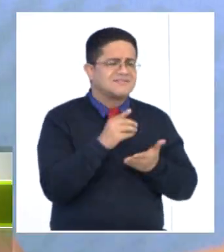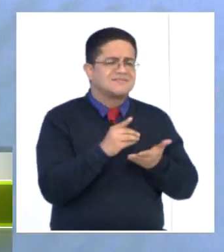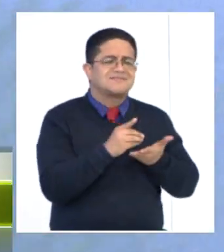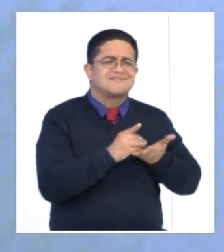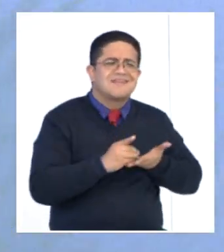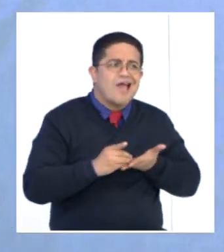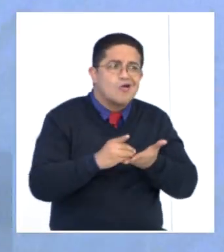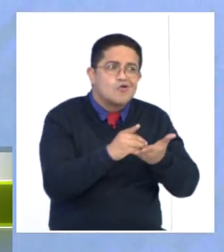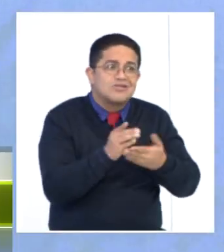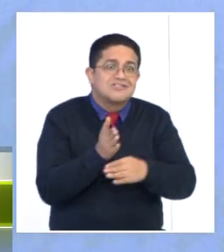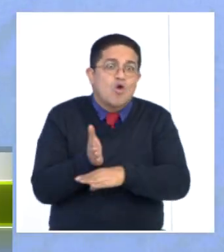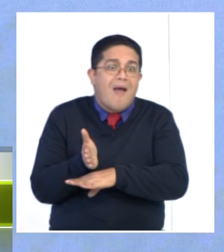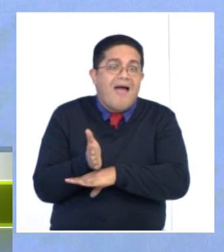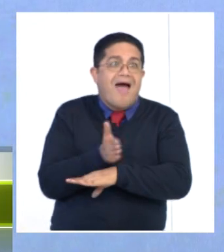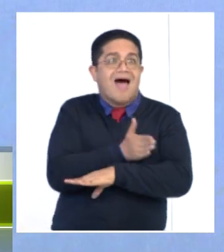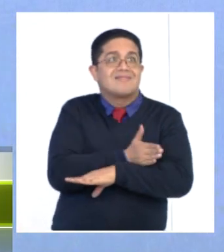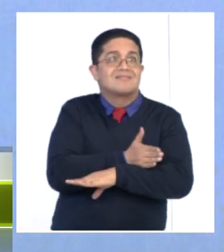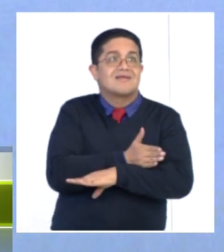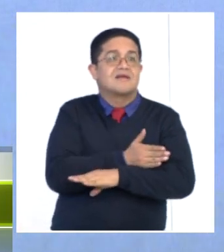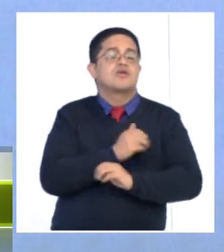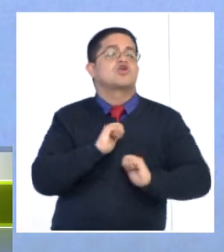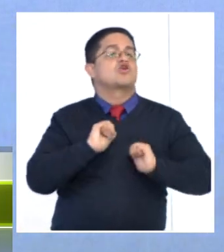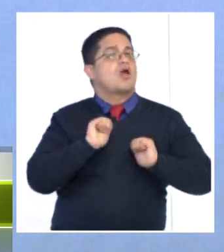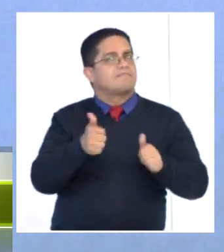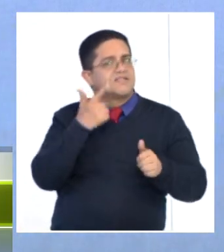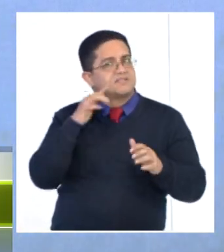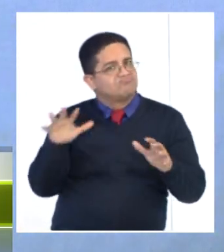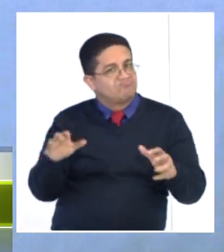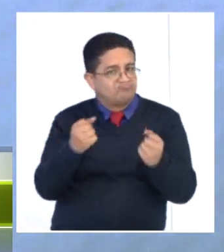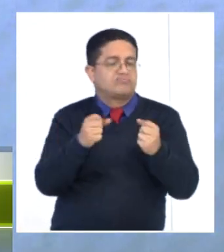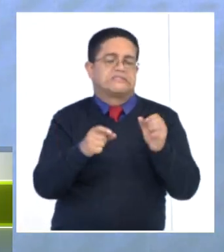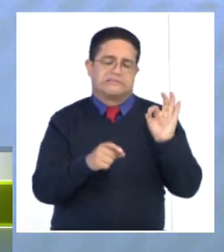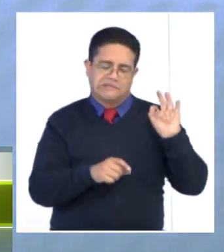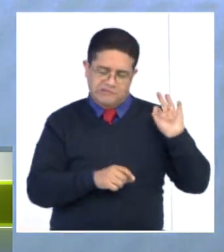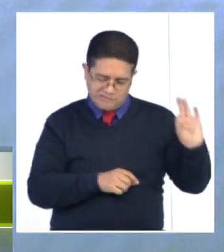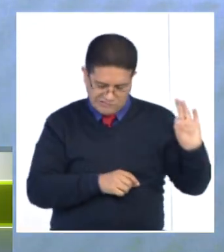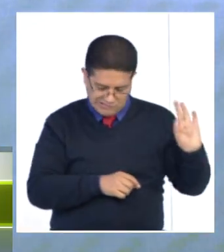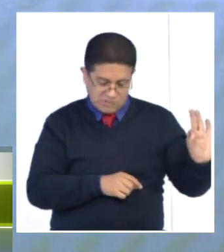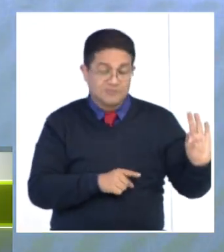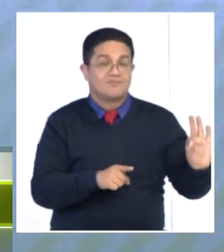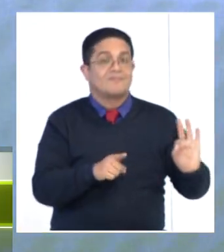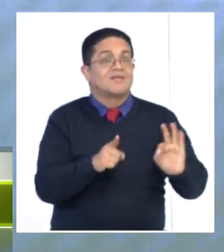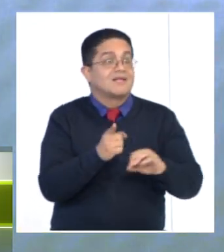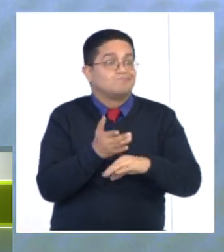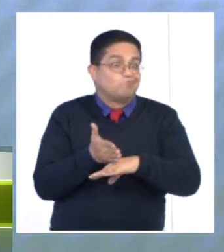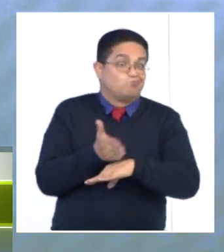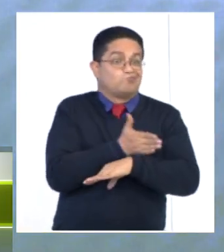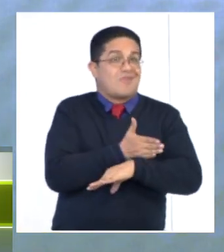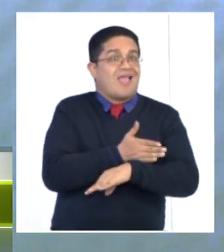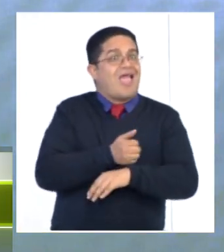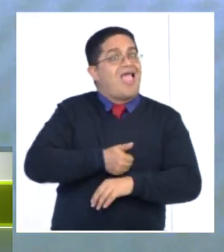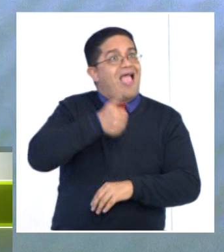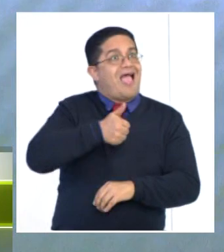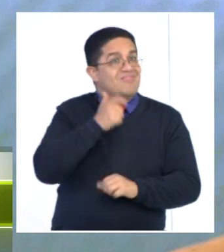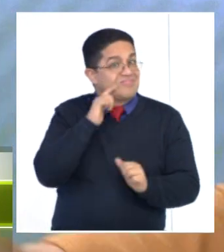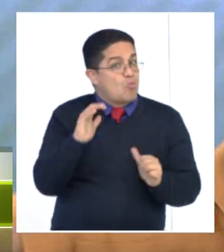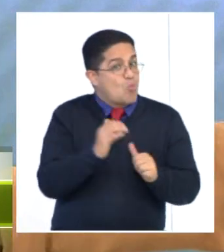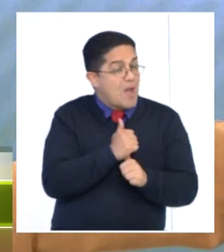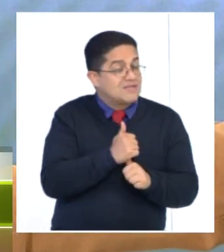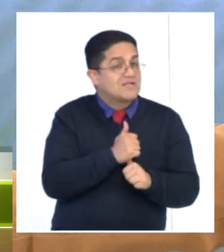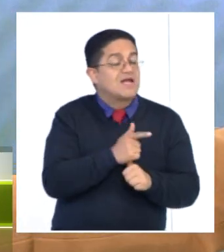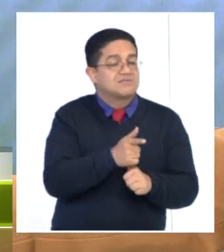diagnóstico precoz aumenta la sobrevida y en efecto es así, es decir, mientras más rápido se diagnostique, mayor